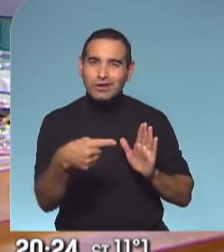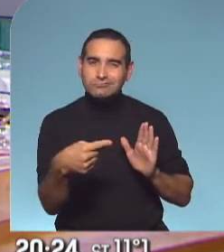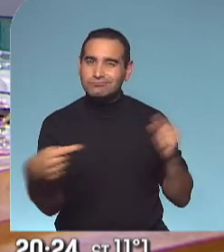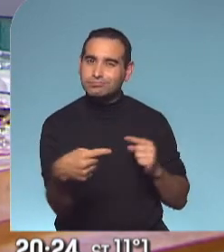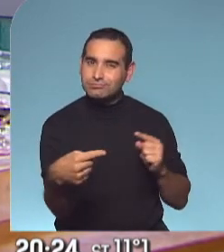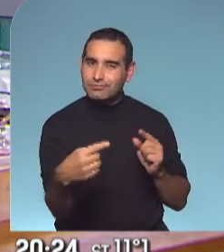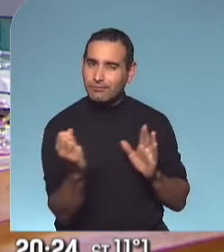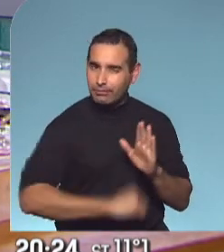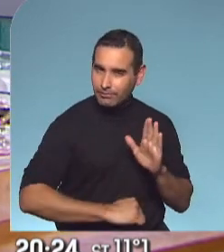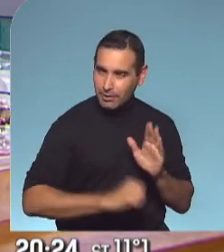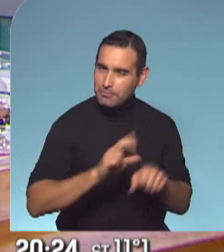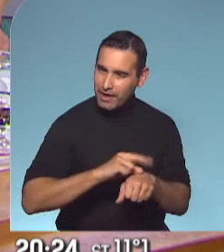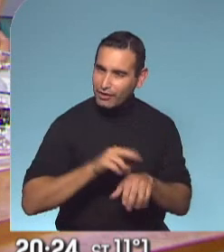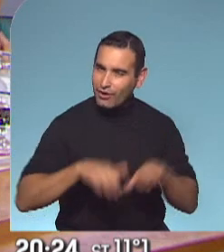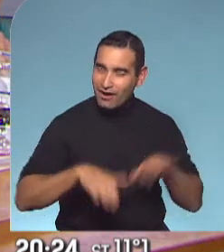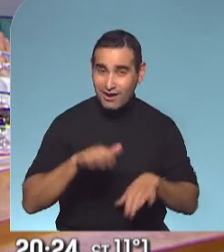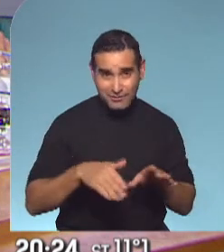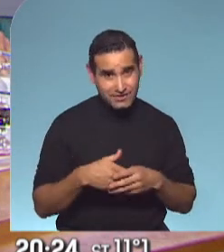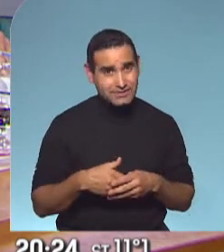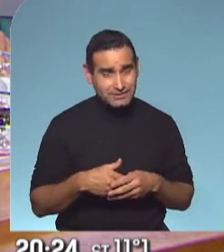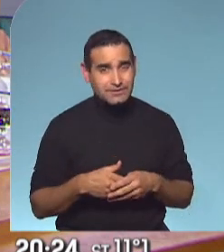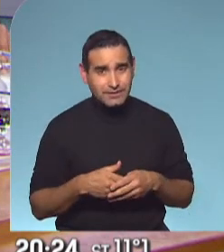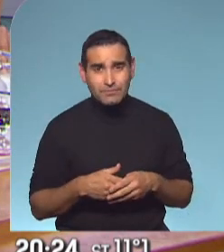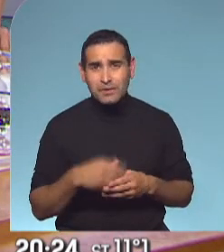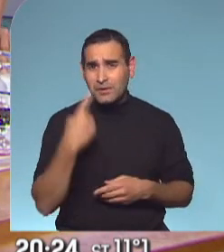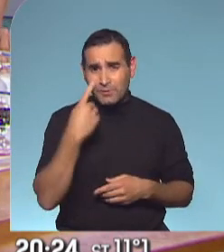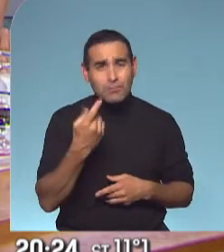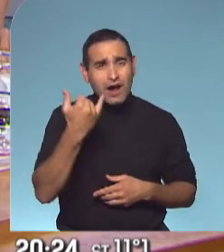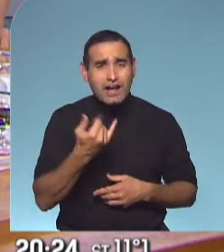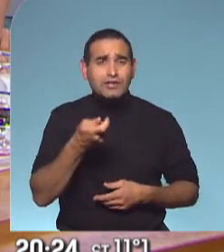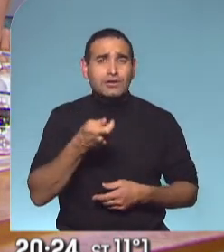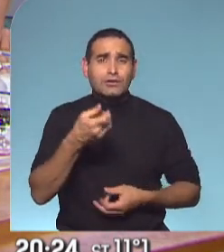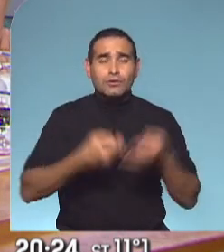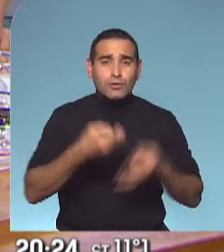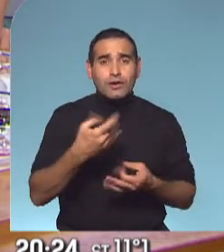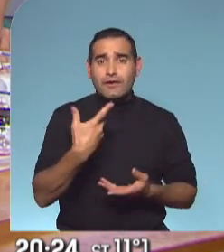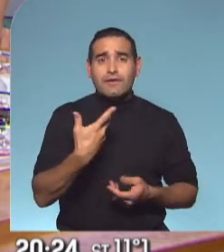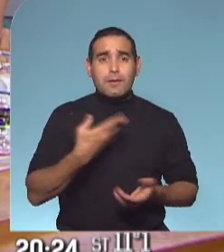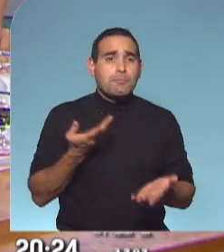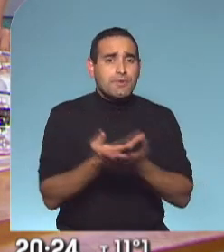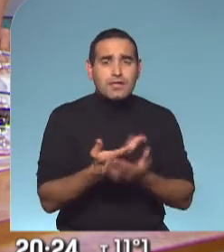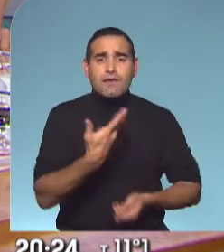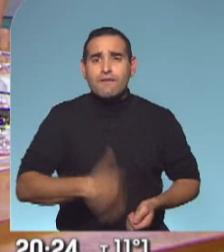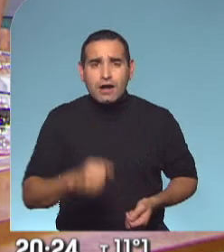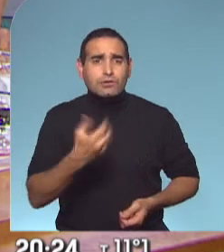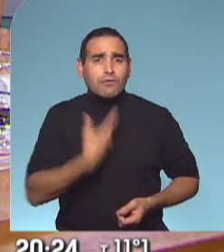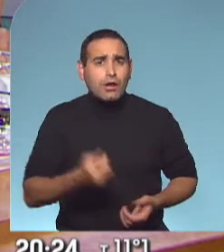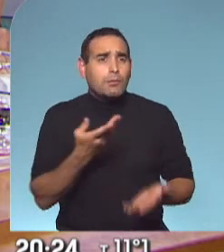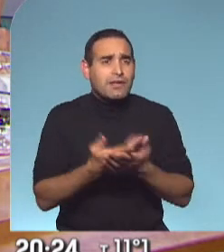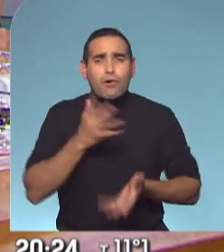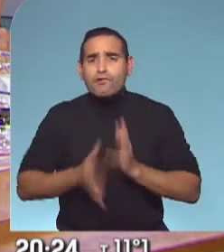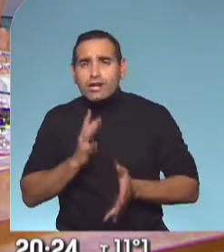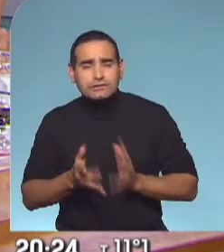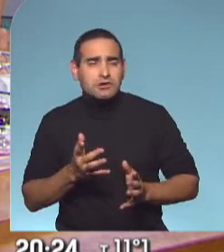los médicos. Sí. Nos pasa con tantas órdenes judiciales, por ejemplo, para la interrupción de un embarazo en situaciones de violencia y demás, y